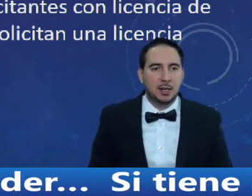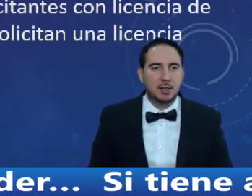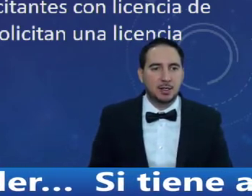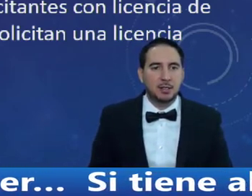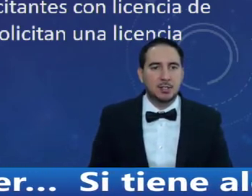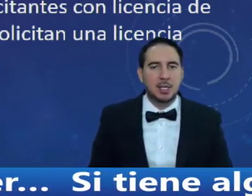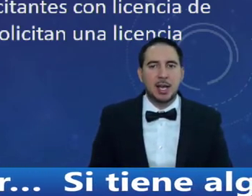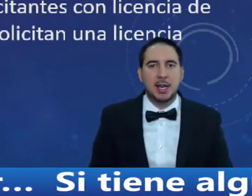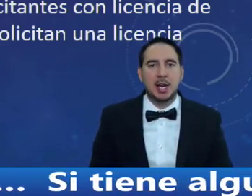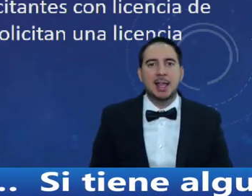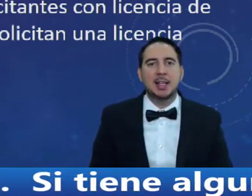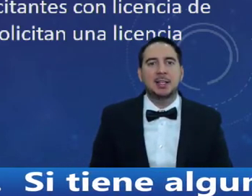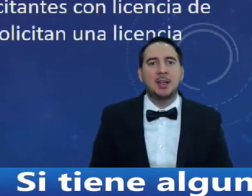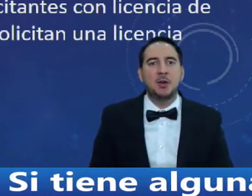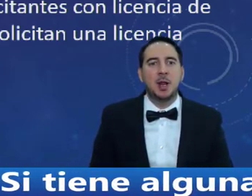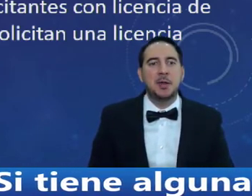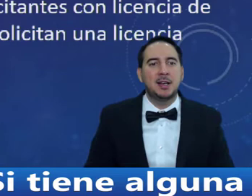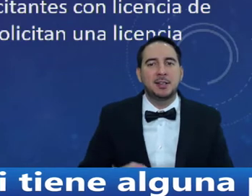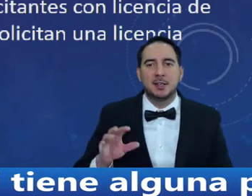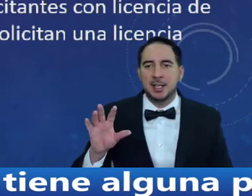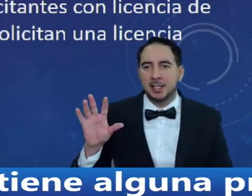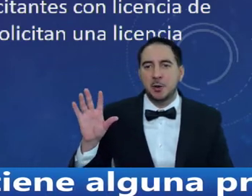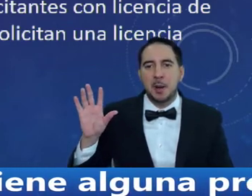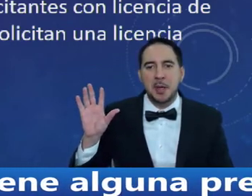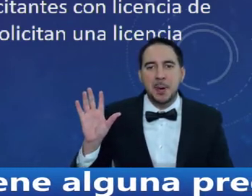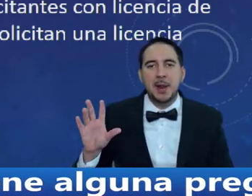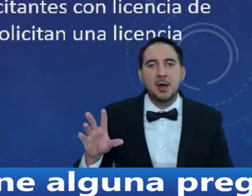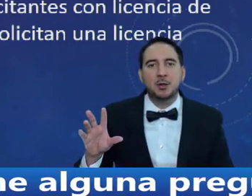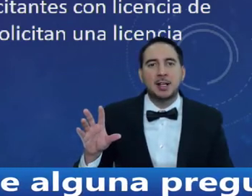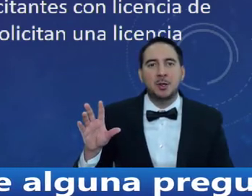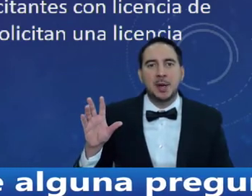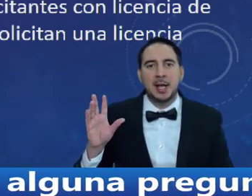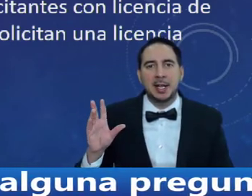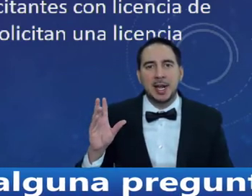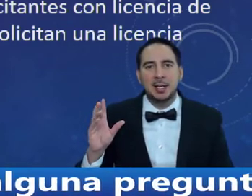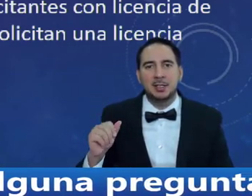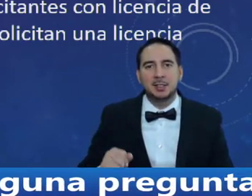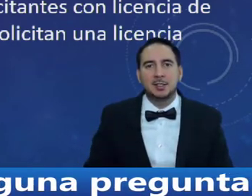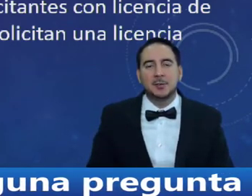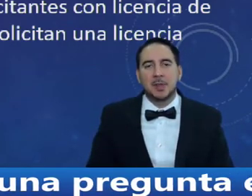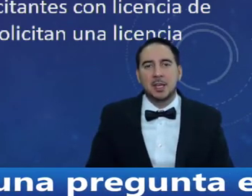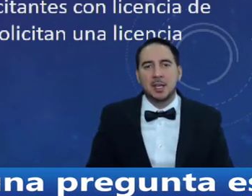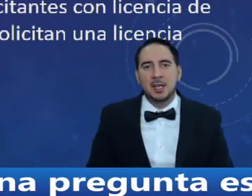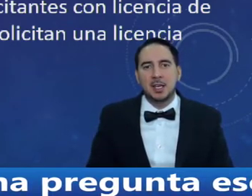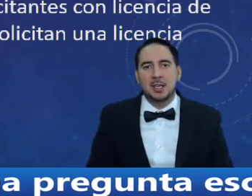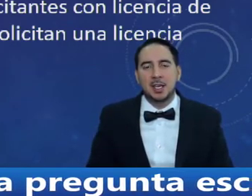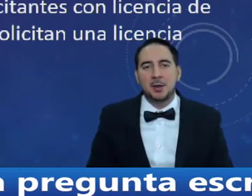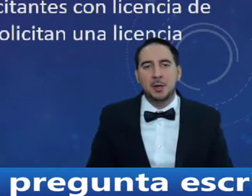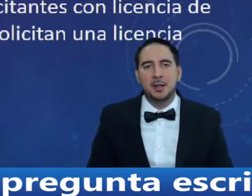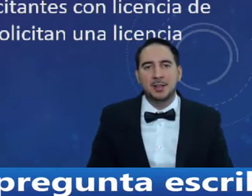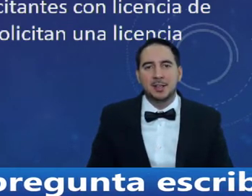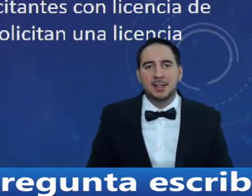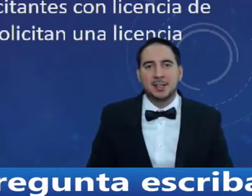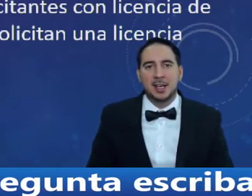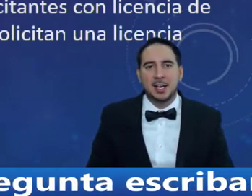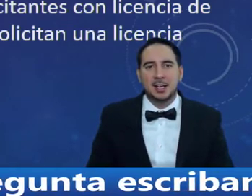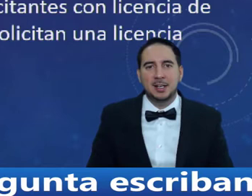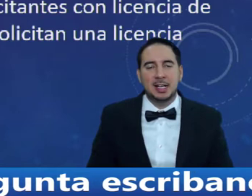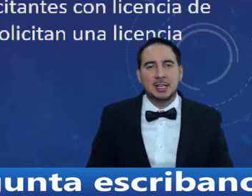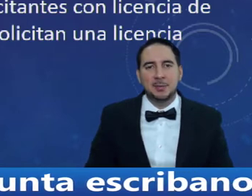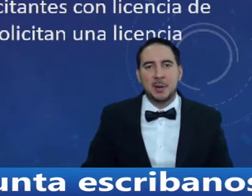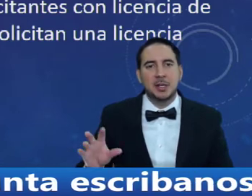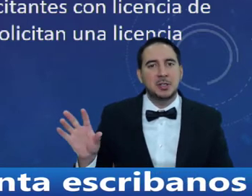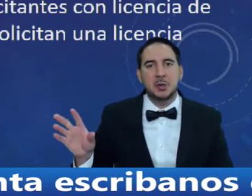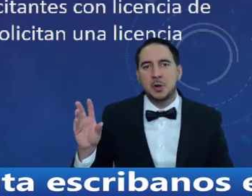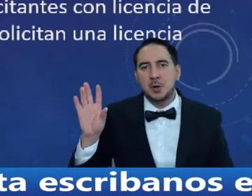La general. Sí, general. del Estado la había, ya te digo, me habían preparado tanto para la general que no, que la,